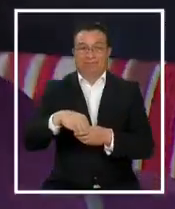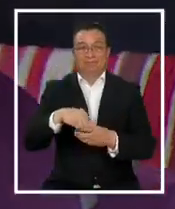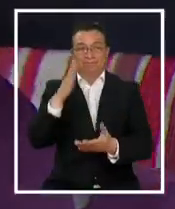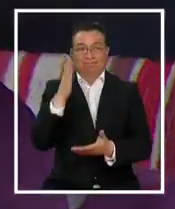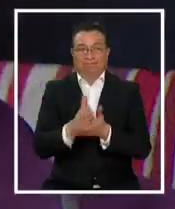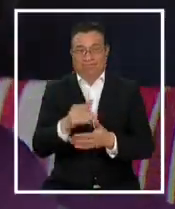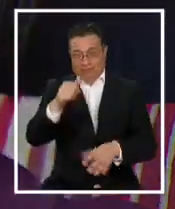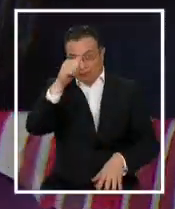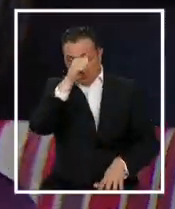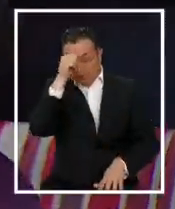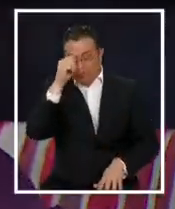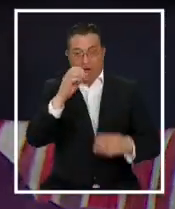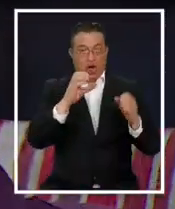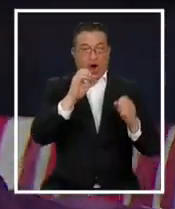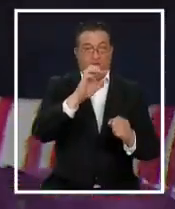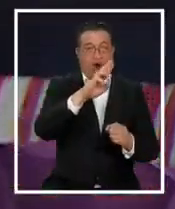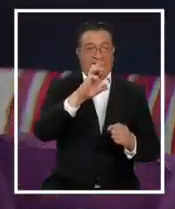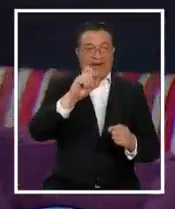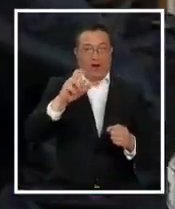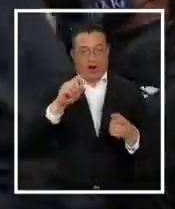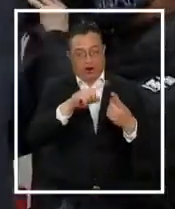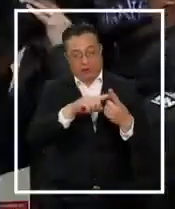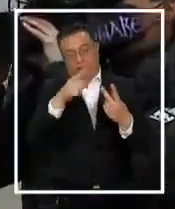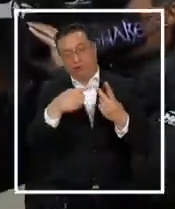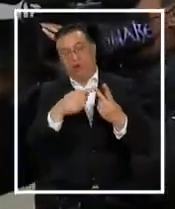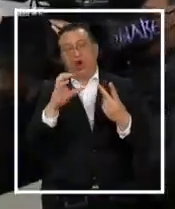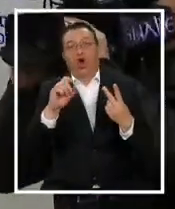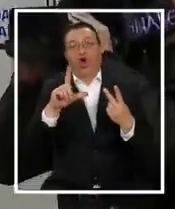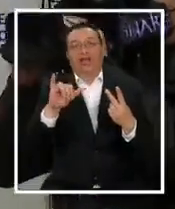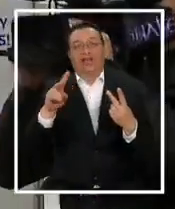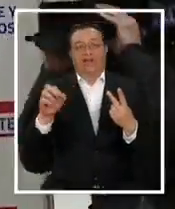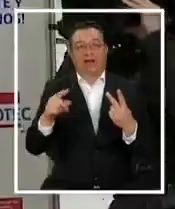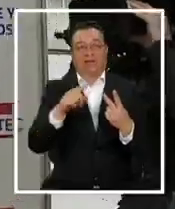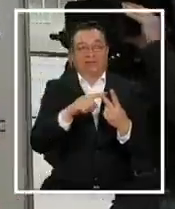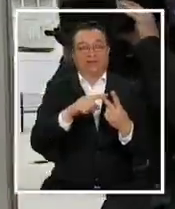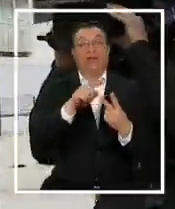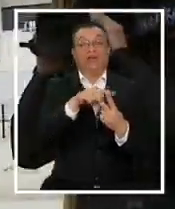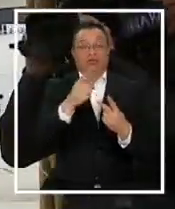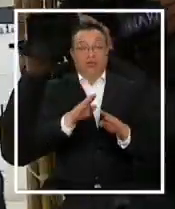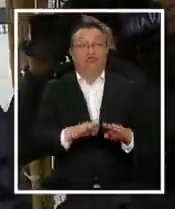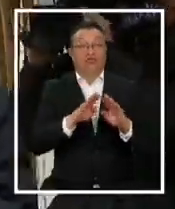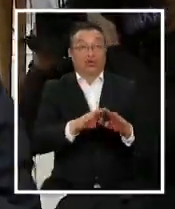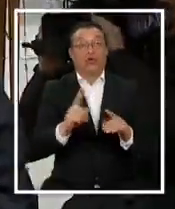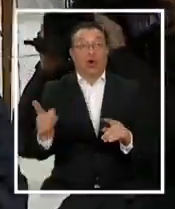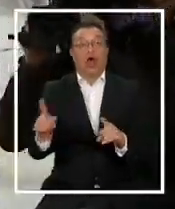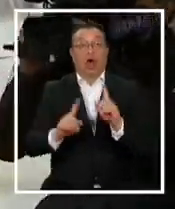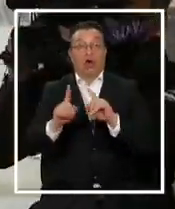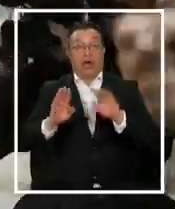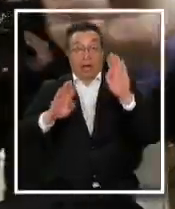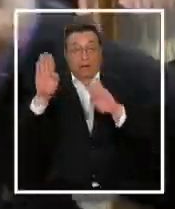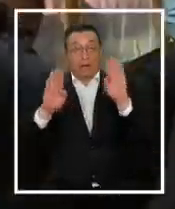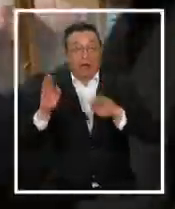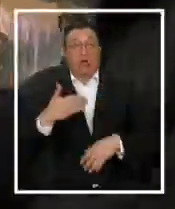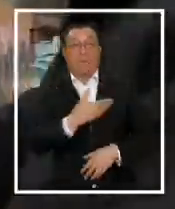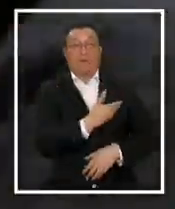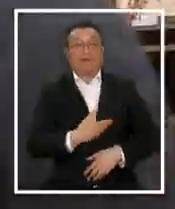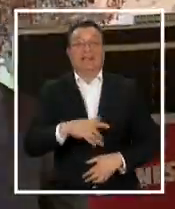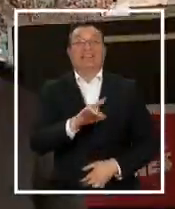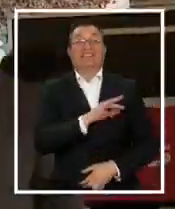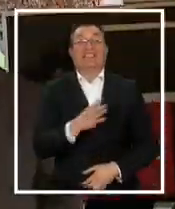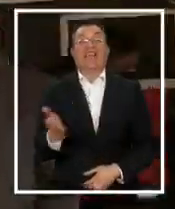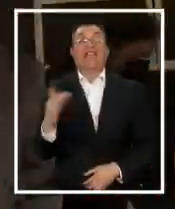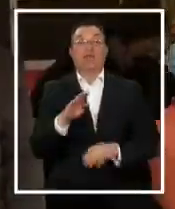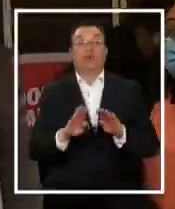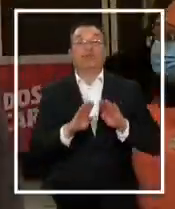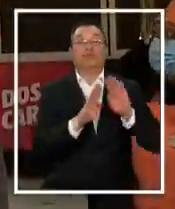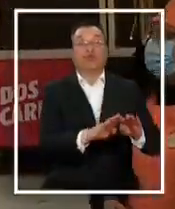definición este domingo entre Claudio Rego y Karina Oliva. La carta de la unidad constituyente sumó el respaldo estos días de candidatos presidenciales de Chile Vamos y